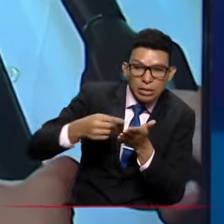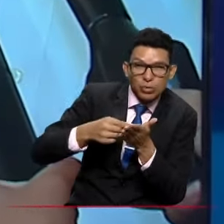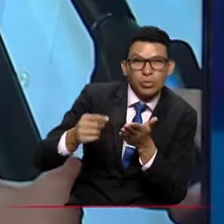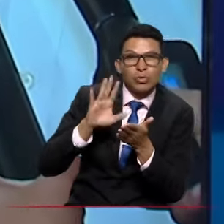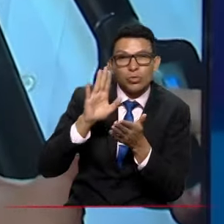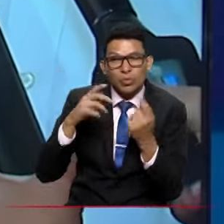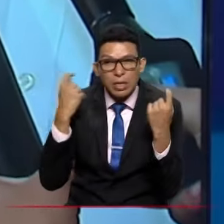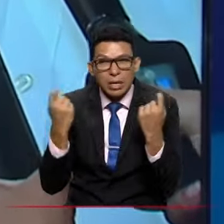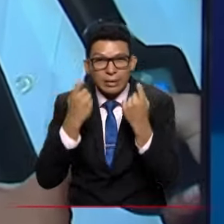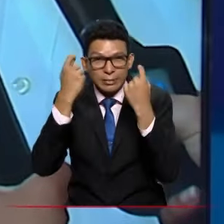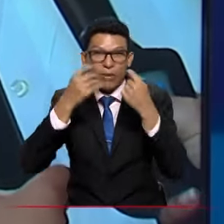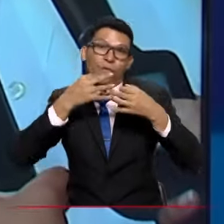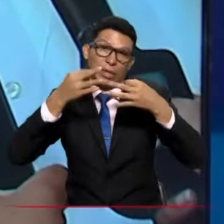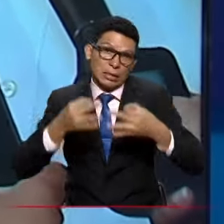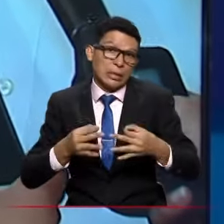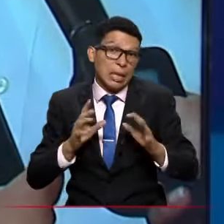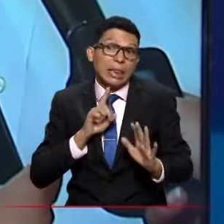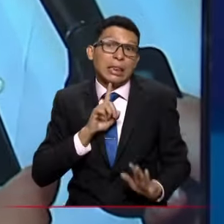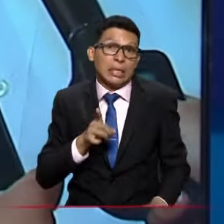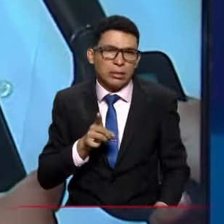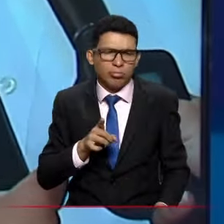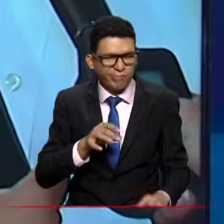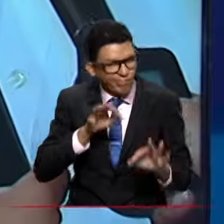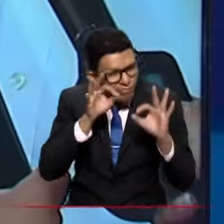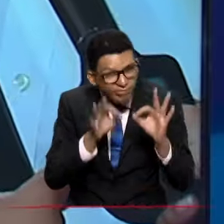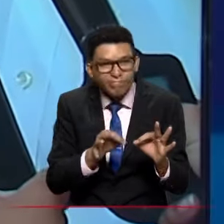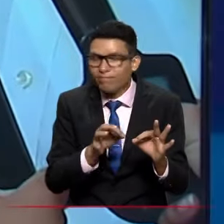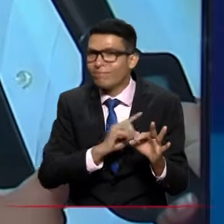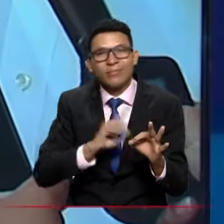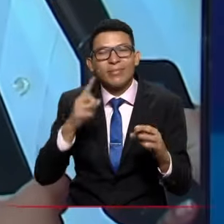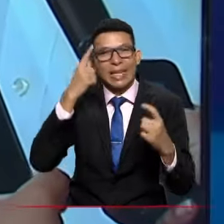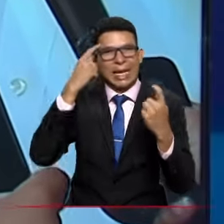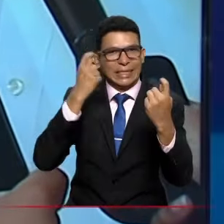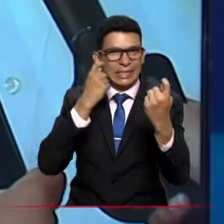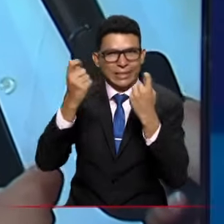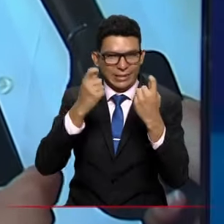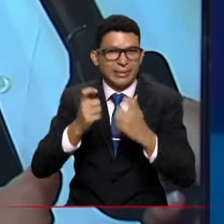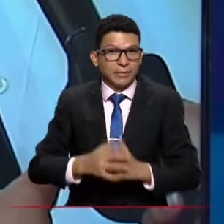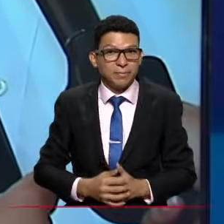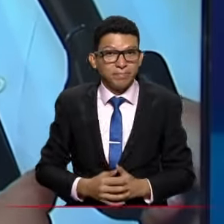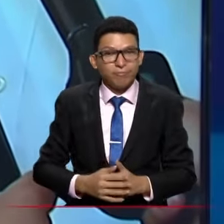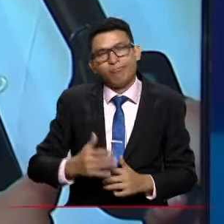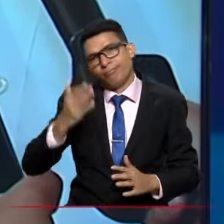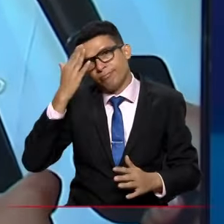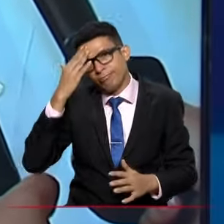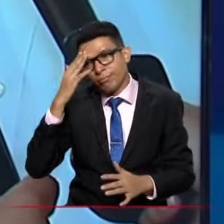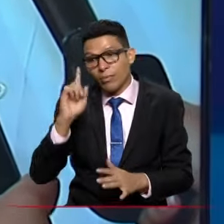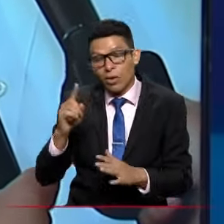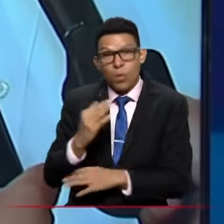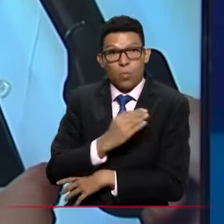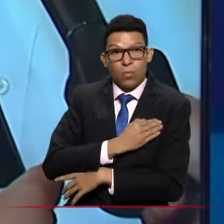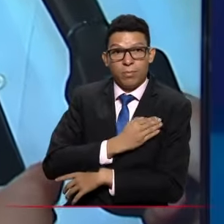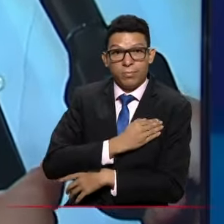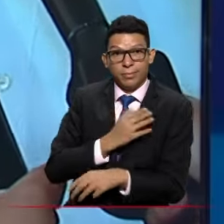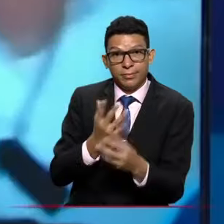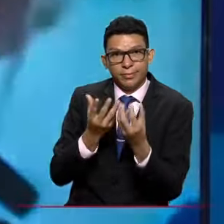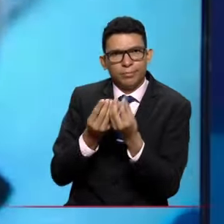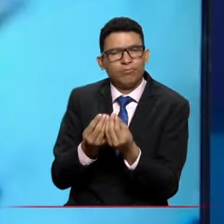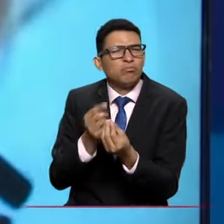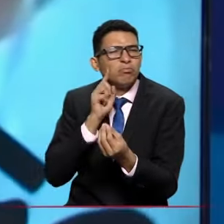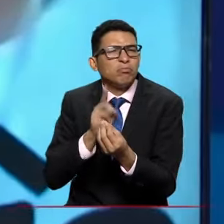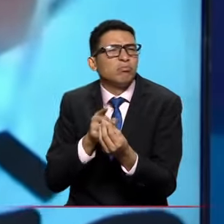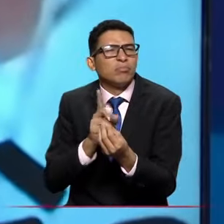campaña, pero realmente la principal motivación es estratégica. Como es apenas obvio, el Centro Democrático centrará